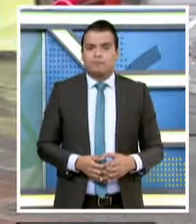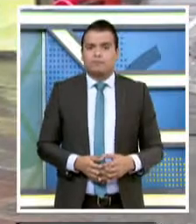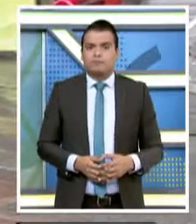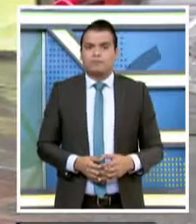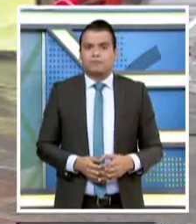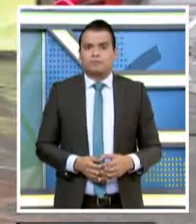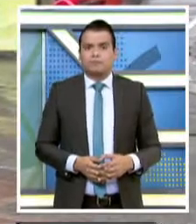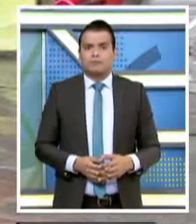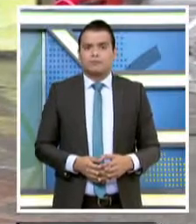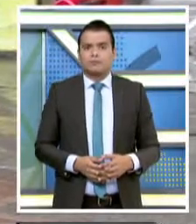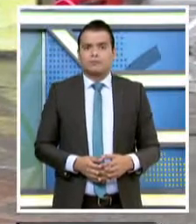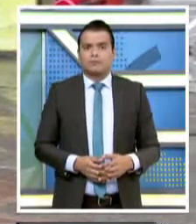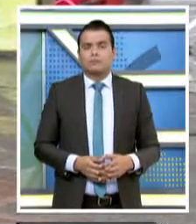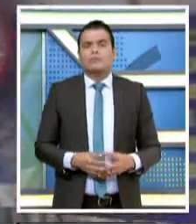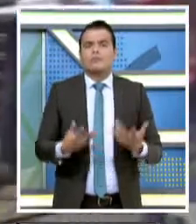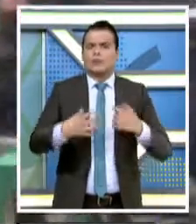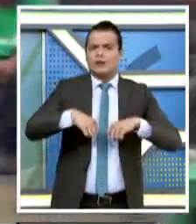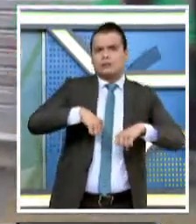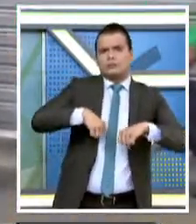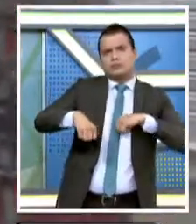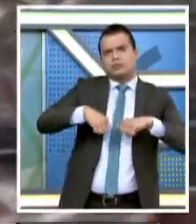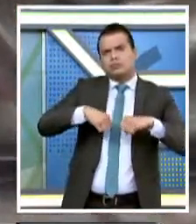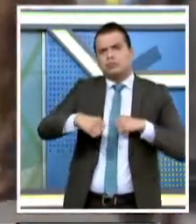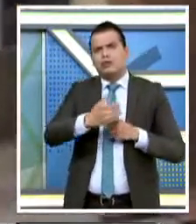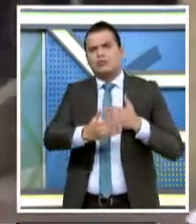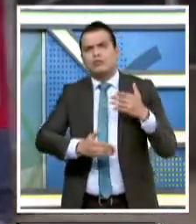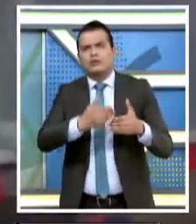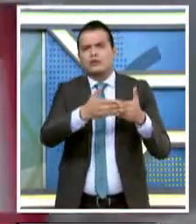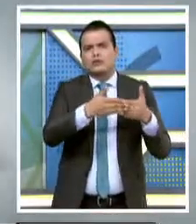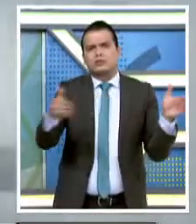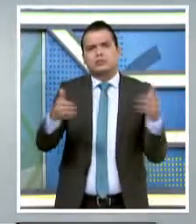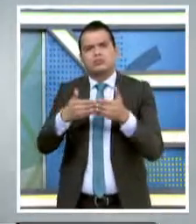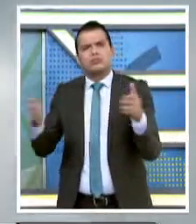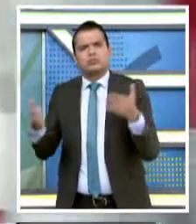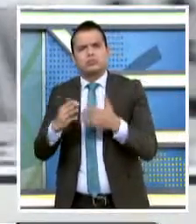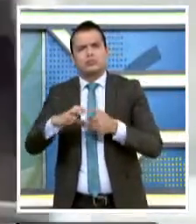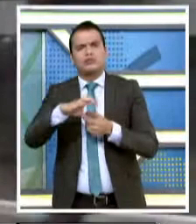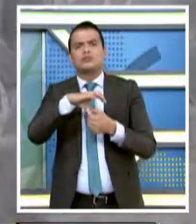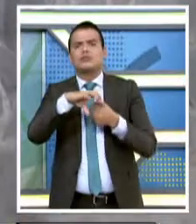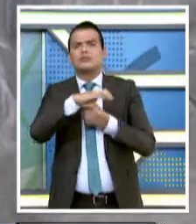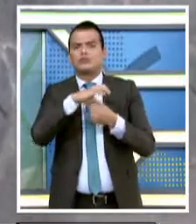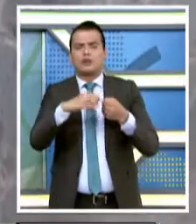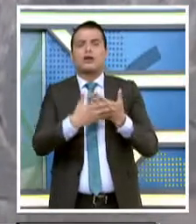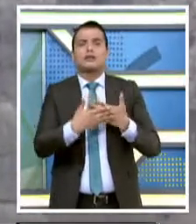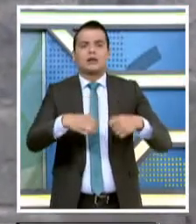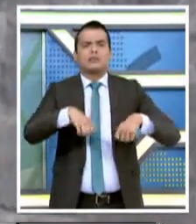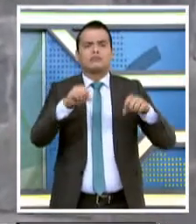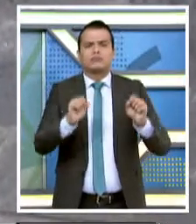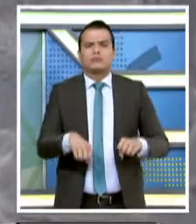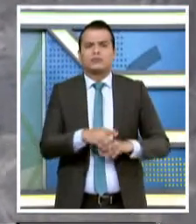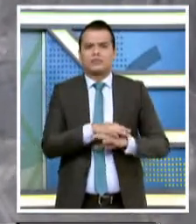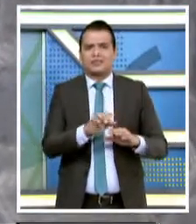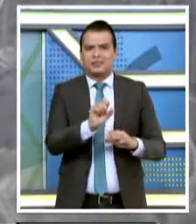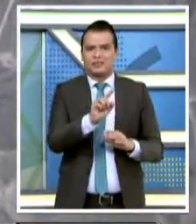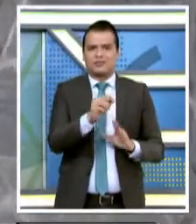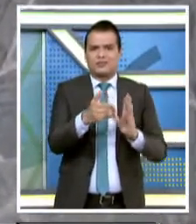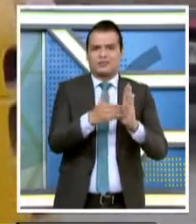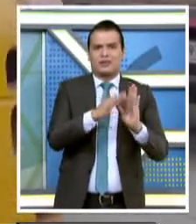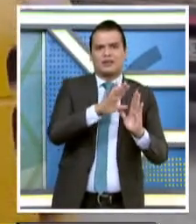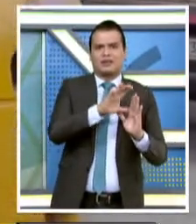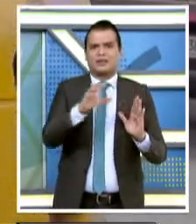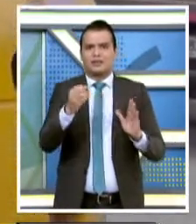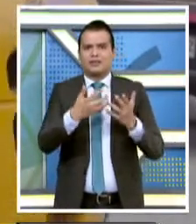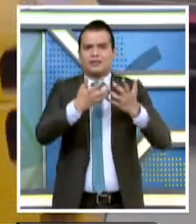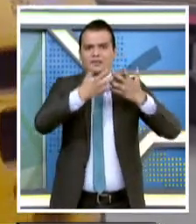La reactivación económica de la ciudad continúa. De las 11.500 empresas habilitadas desde la semana pasada para retomar labores, se han inscrito